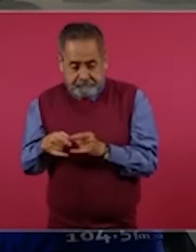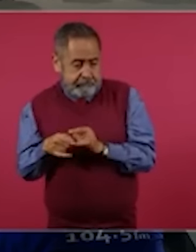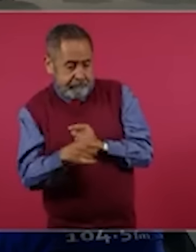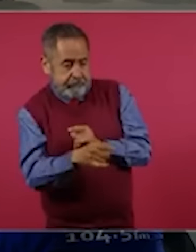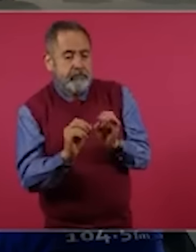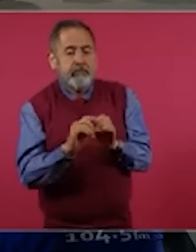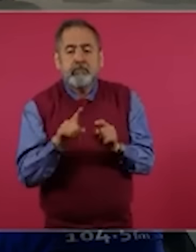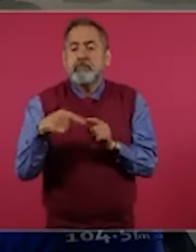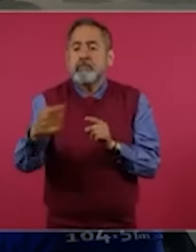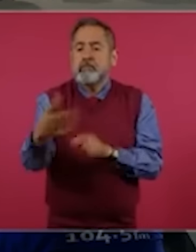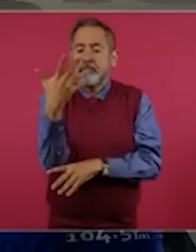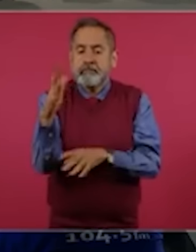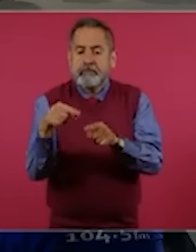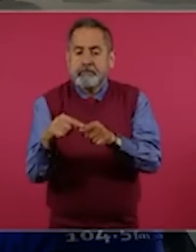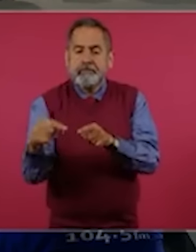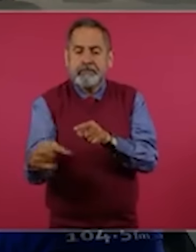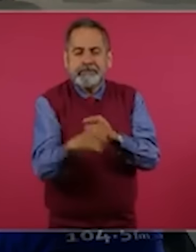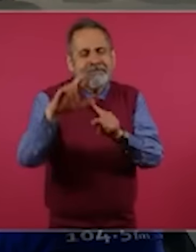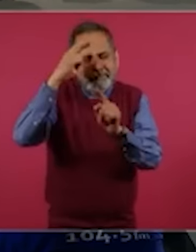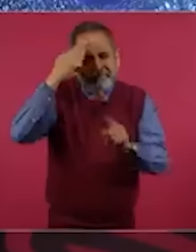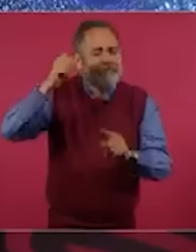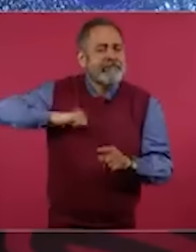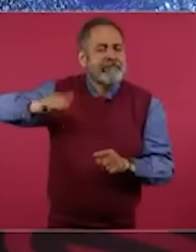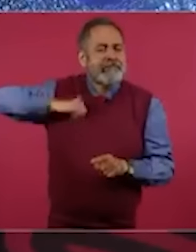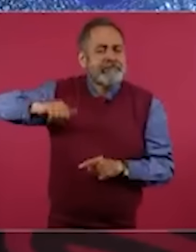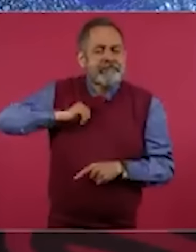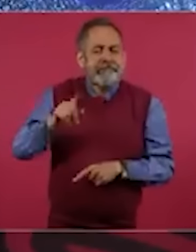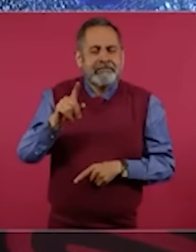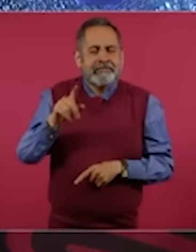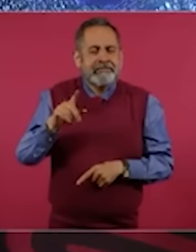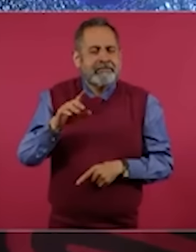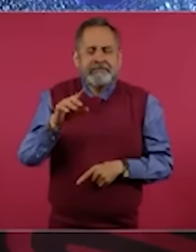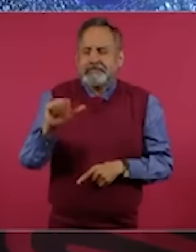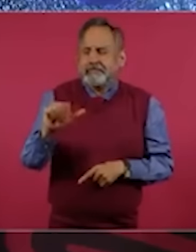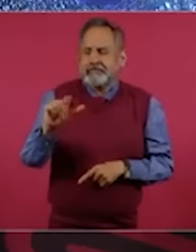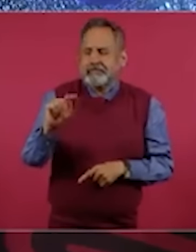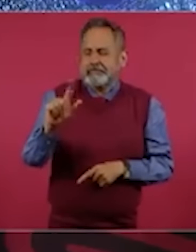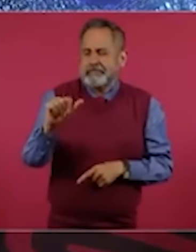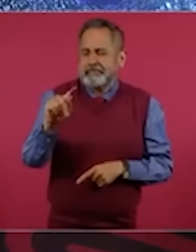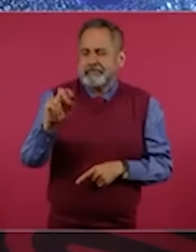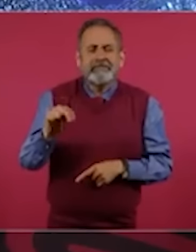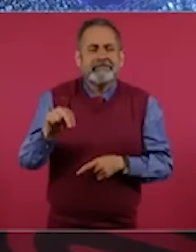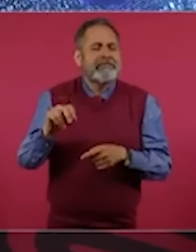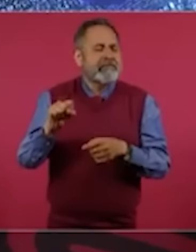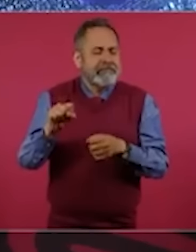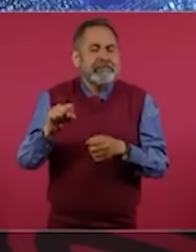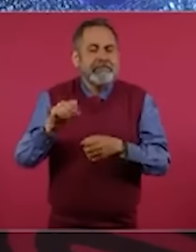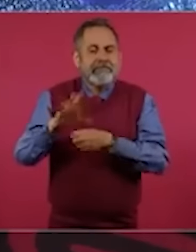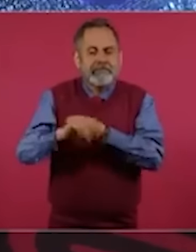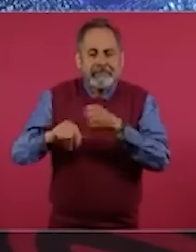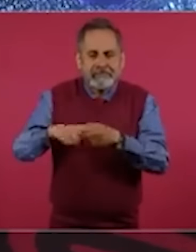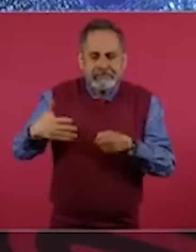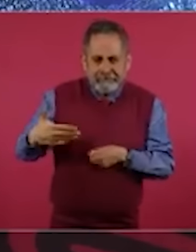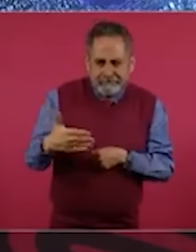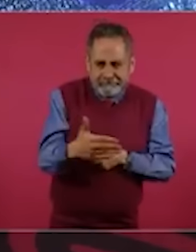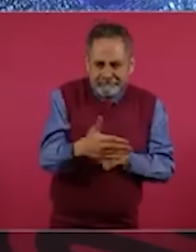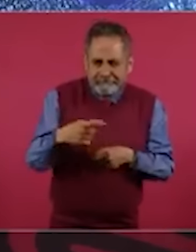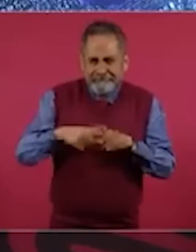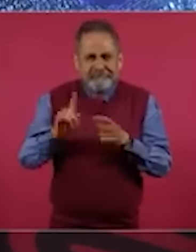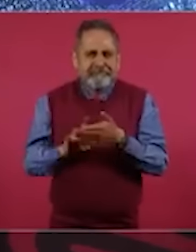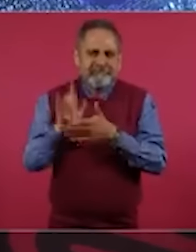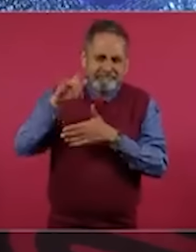acordarán de un parque acuático, el Atlantis. Bueno, eso se convirtió en el parkour, Parque